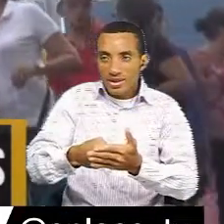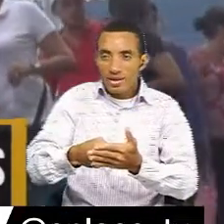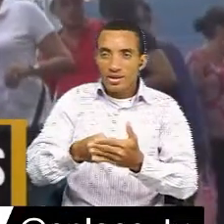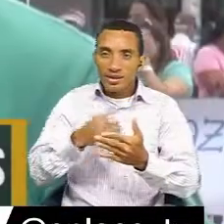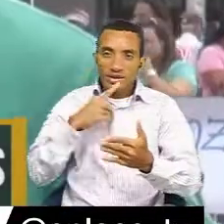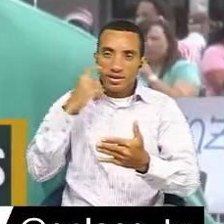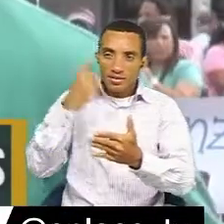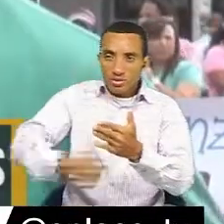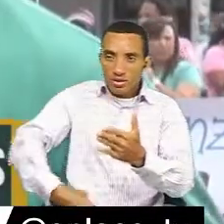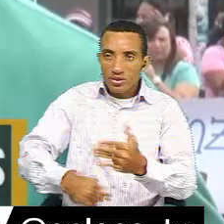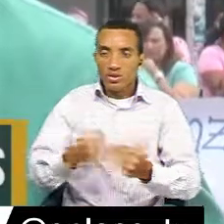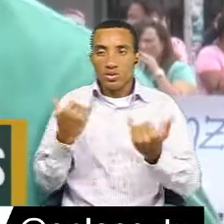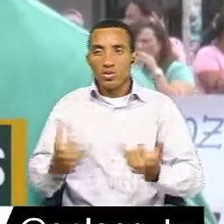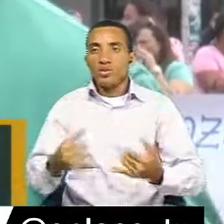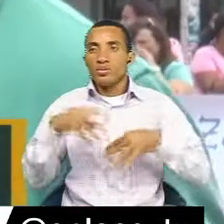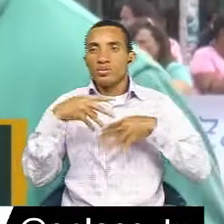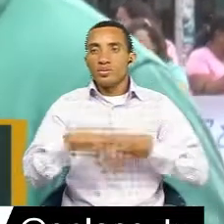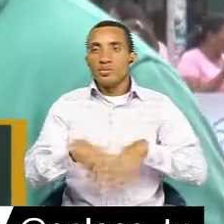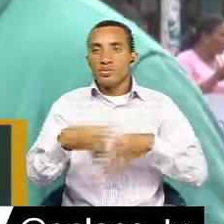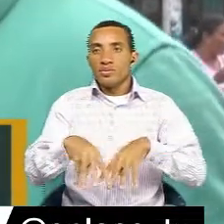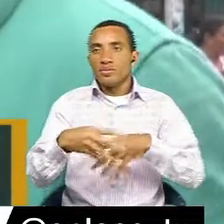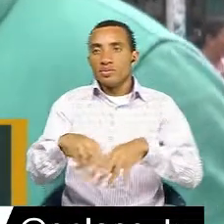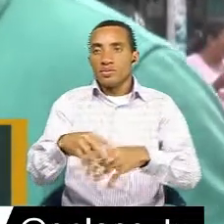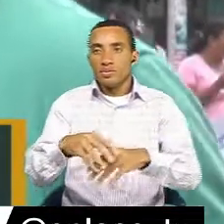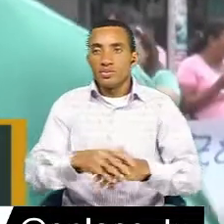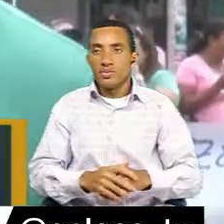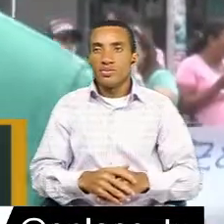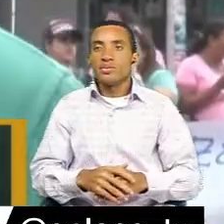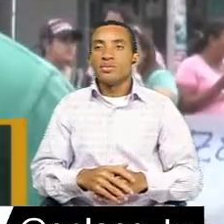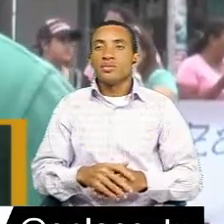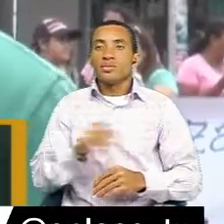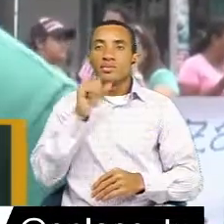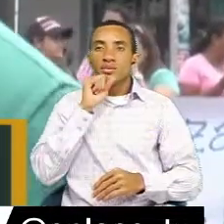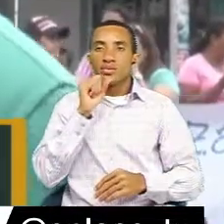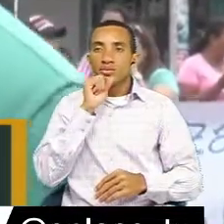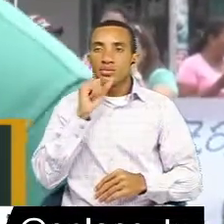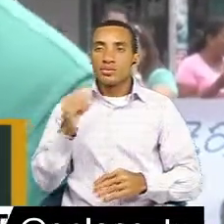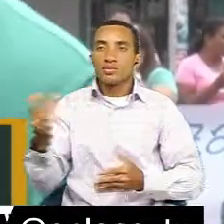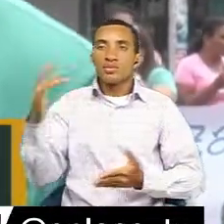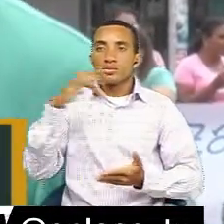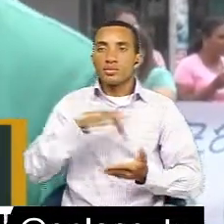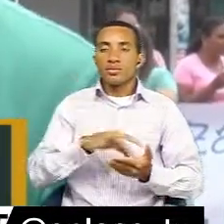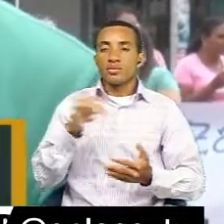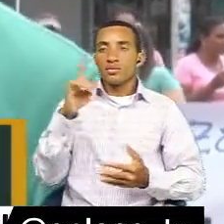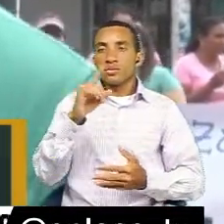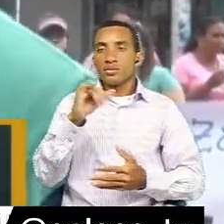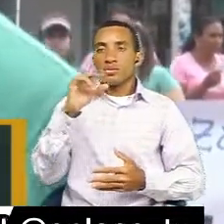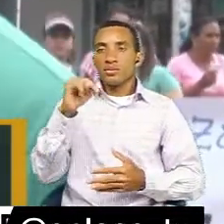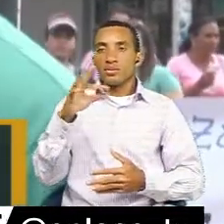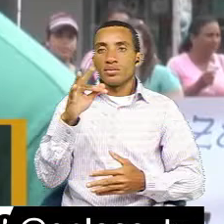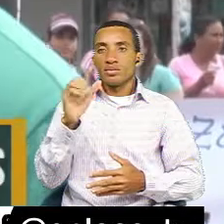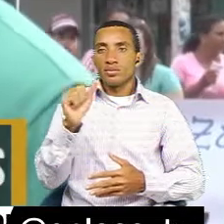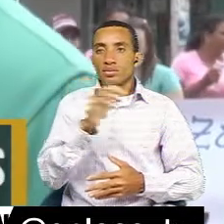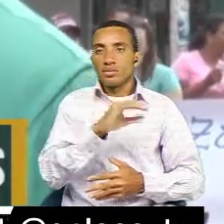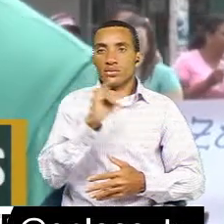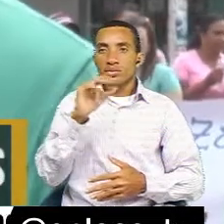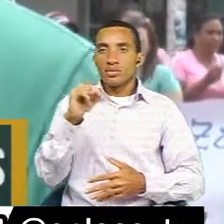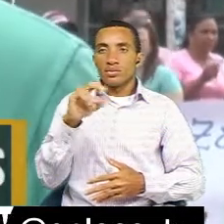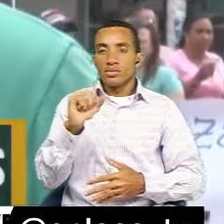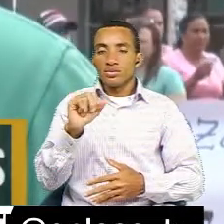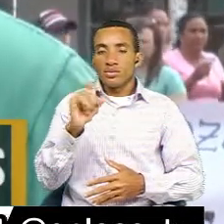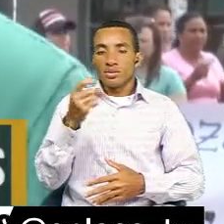marchamos los maestros de Barranca Bermeja. Llegó Sintrainagro de Puerto Wilches, Sazonal Judicial,